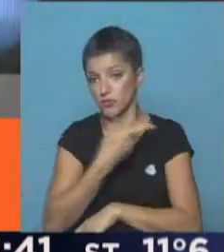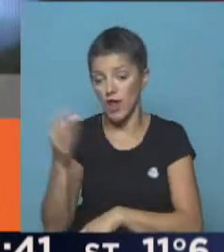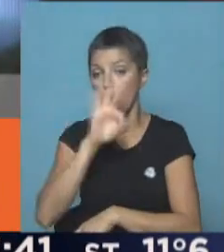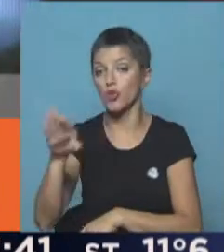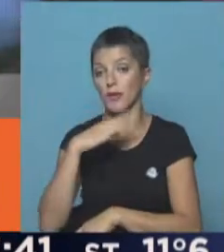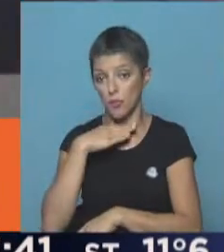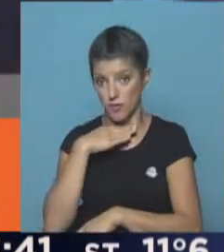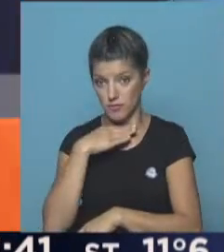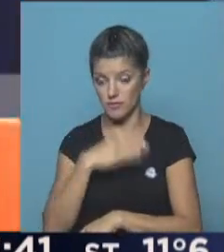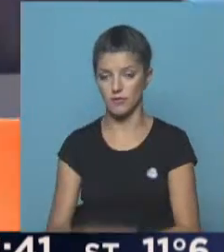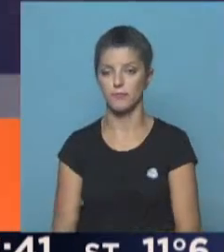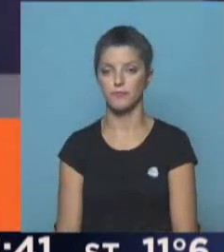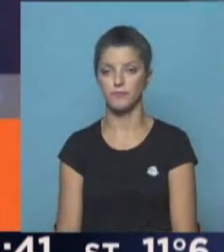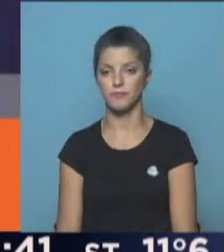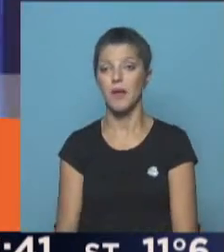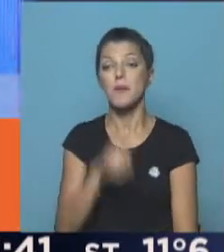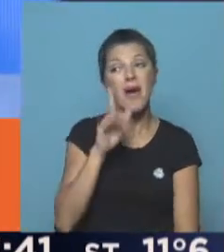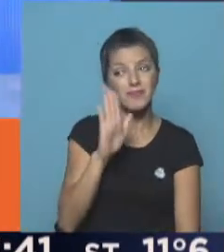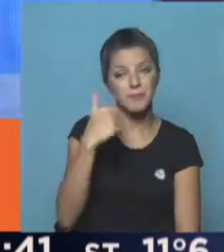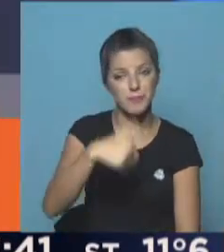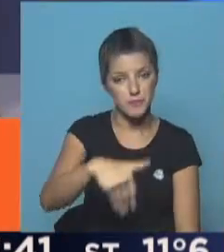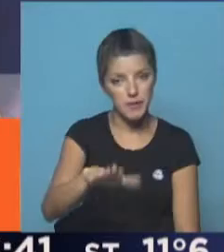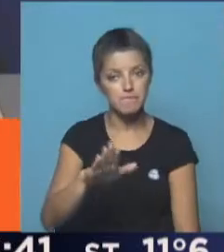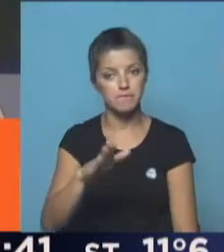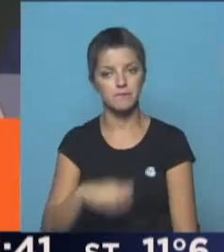delincuencial, digamos, ¿no? Me parece que por ahí vienen los desafíos de Colombia, ¿no?